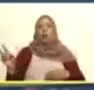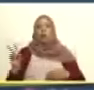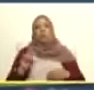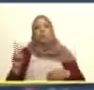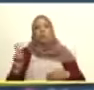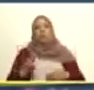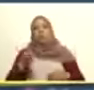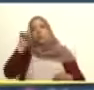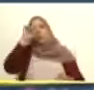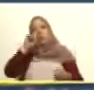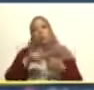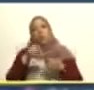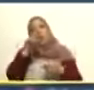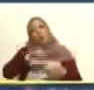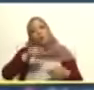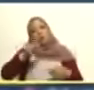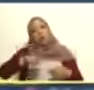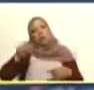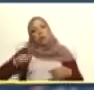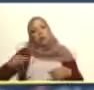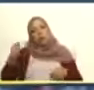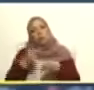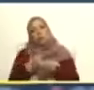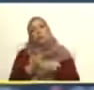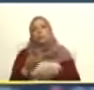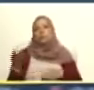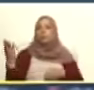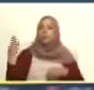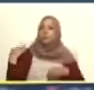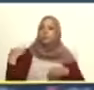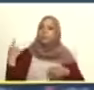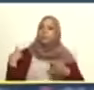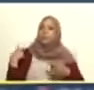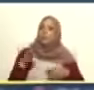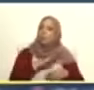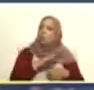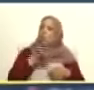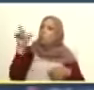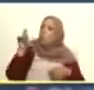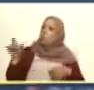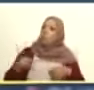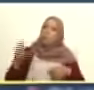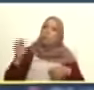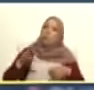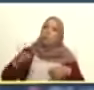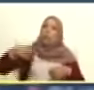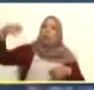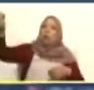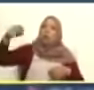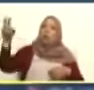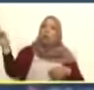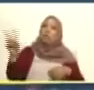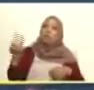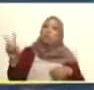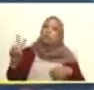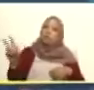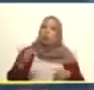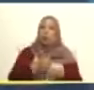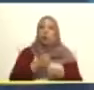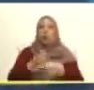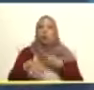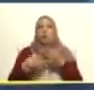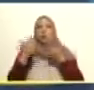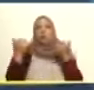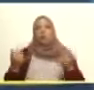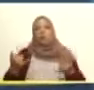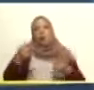con miles y miles de personas que han ido a decir que el Esequibo es de Venezuela y que el sol de Venezuela nace en el Esequibo, ahora el